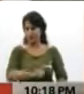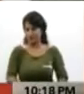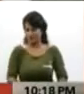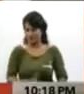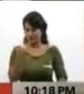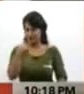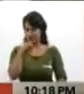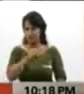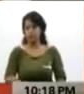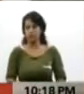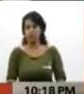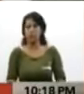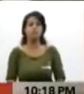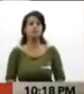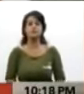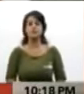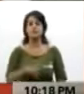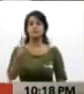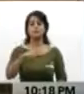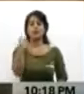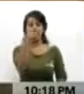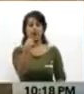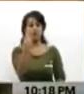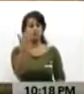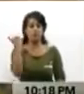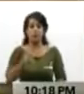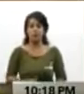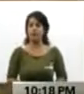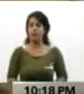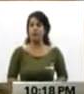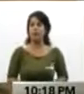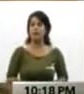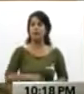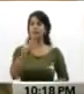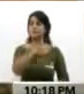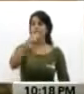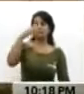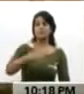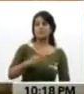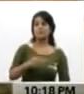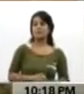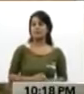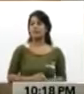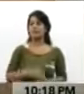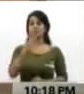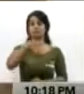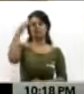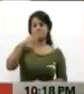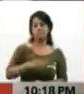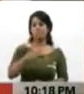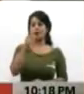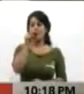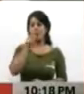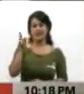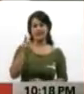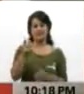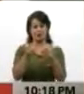Y aquí están todas las caras, los generales y los comandantes y la causa R. Muñoz León, buen